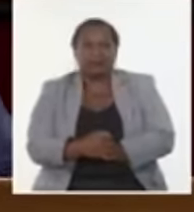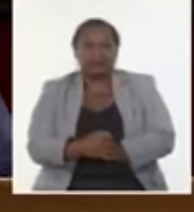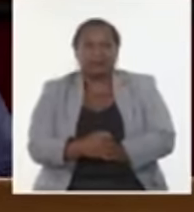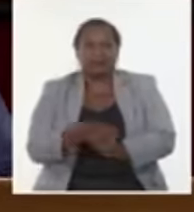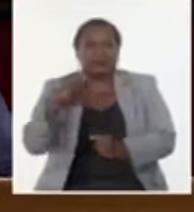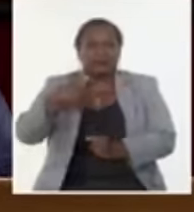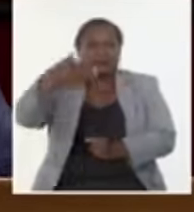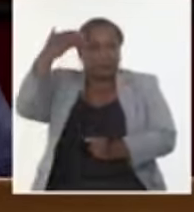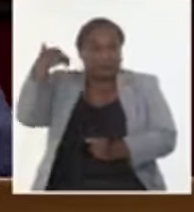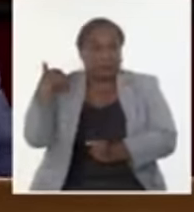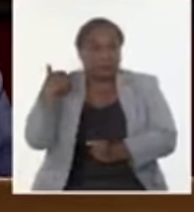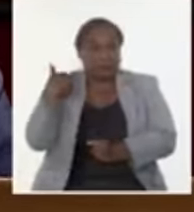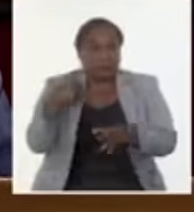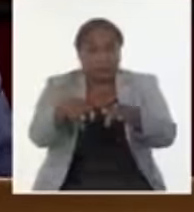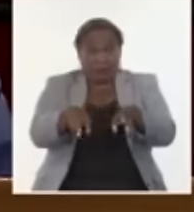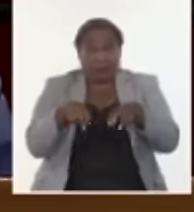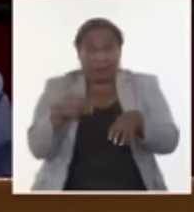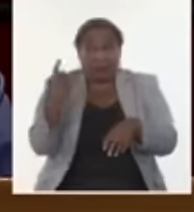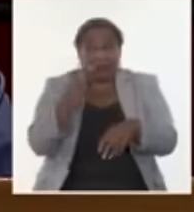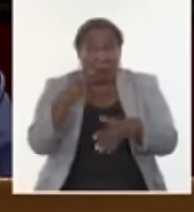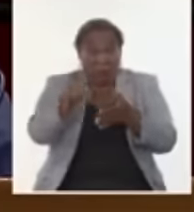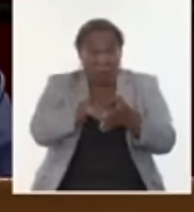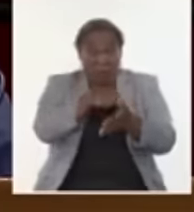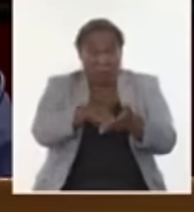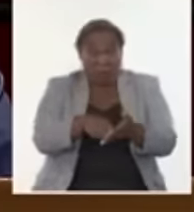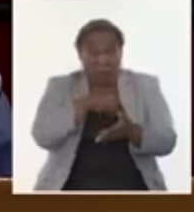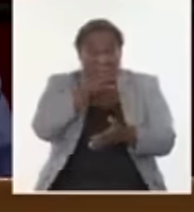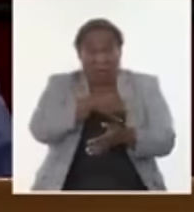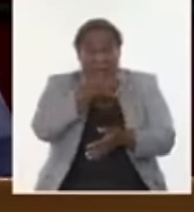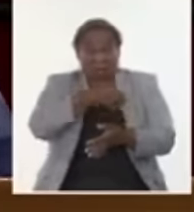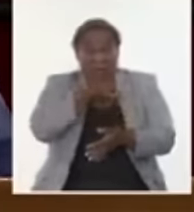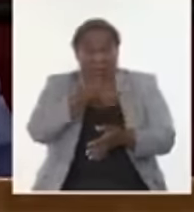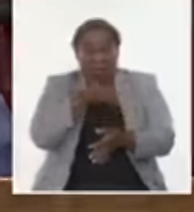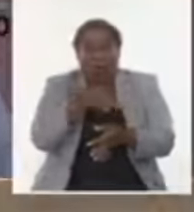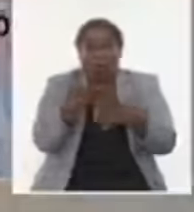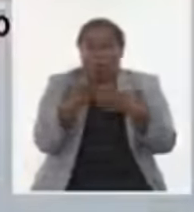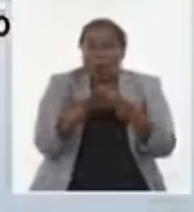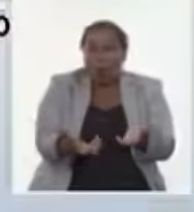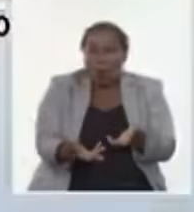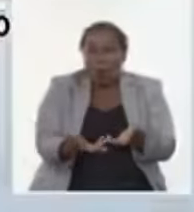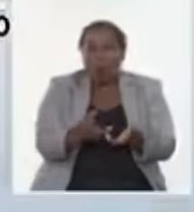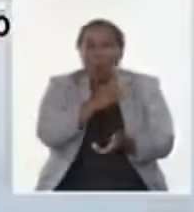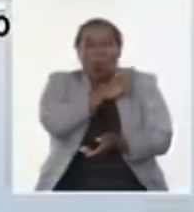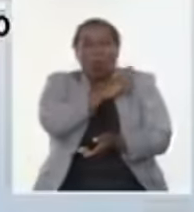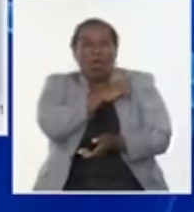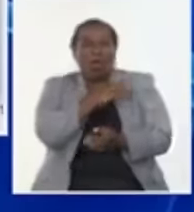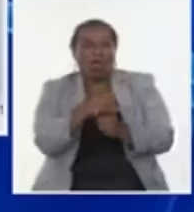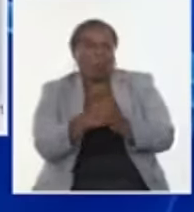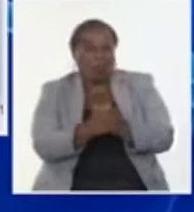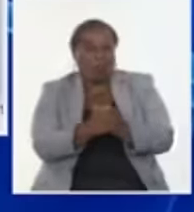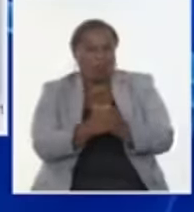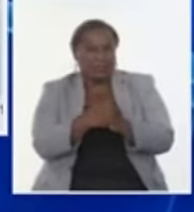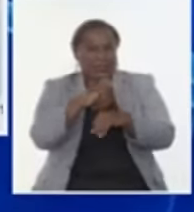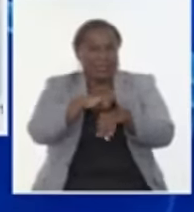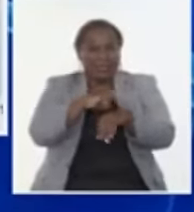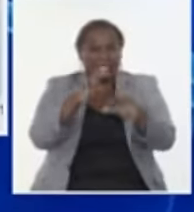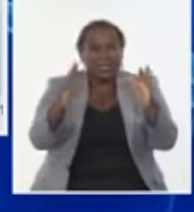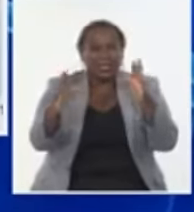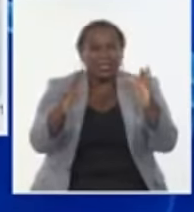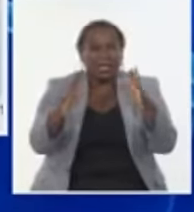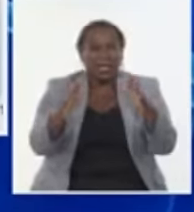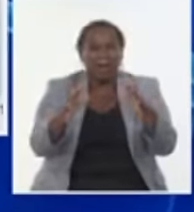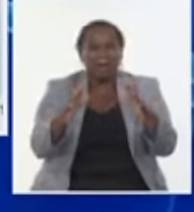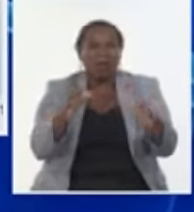Asamblea Nacional de Poder Popular nos referimos a cómo debía ser un cuadro en tiempos de crisis, recuerde que lo